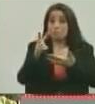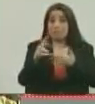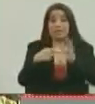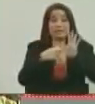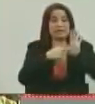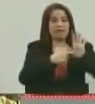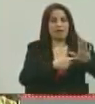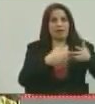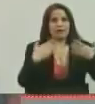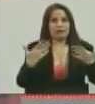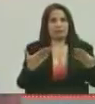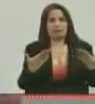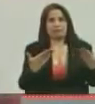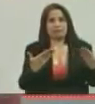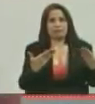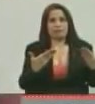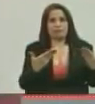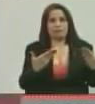decirlo